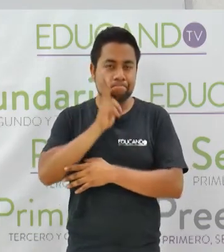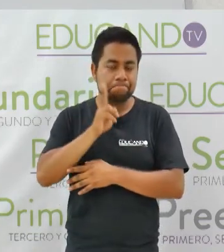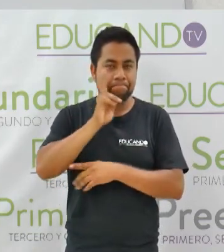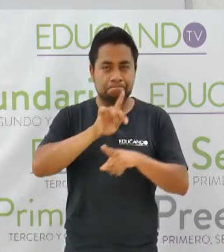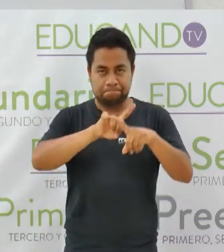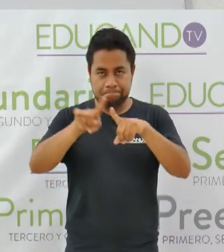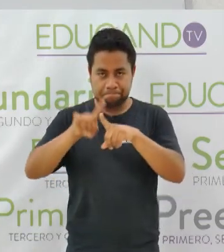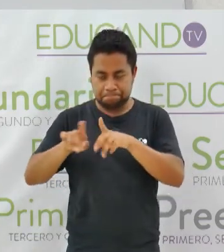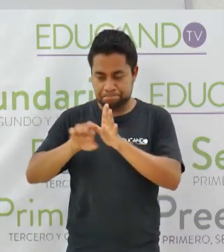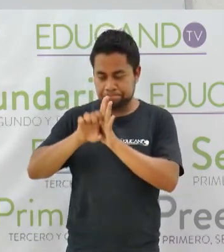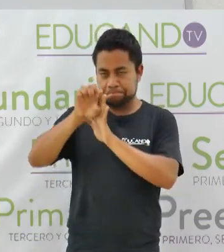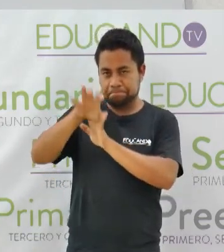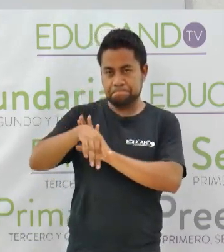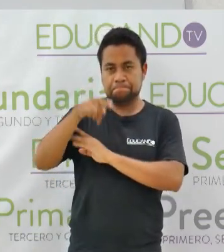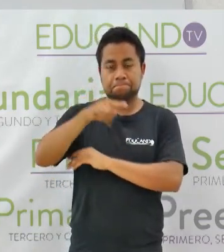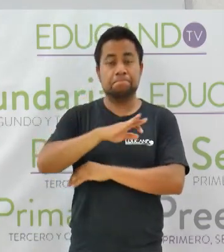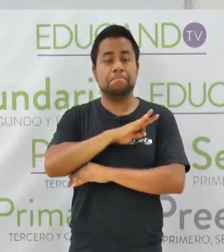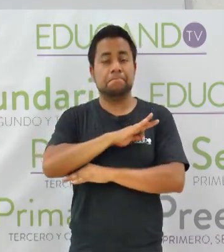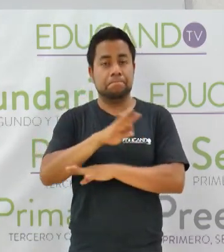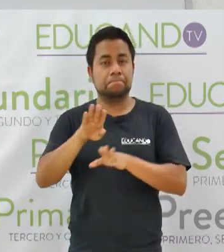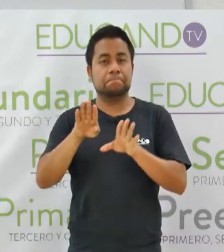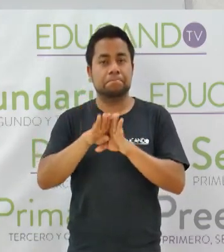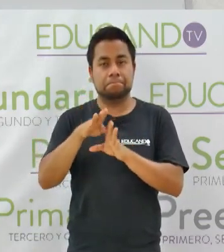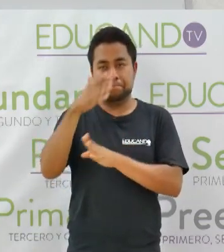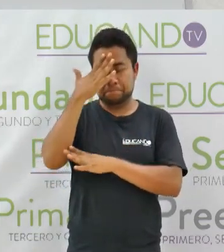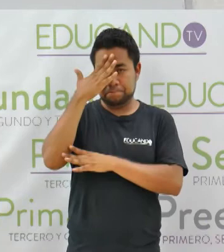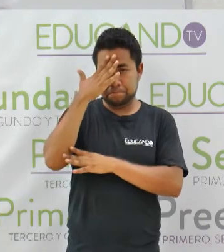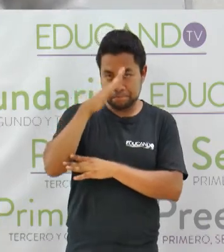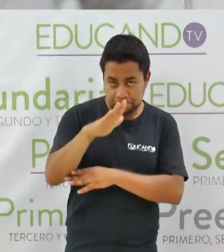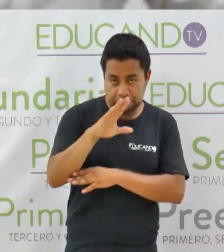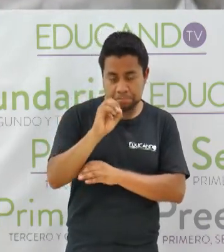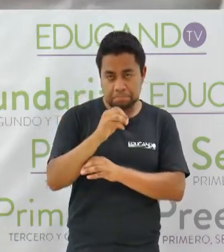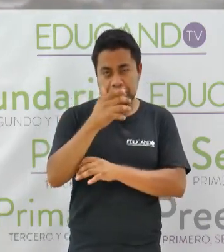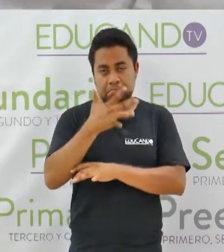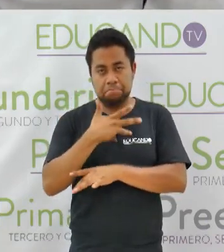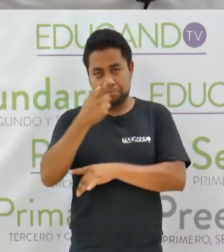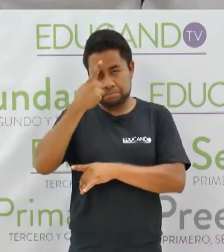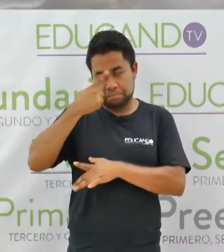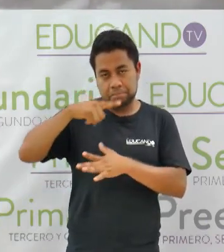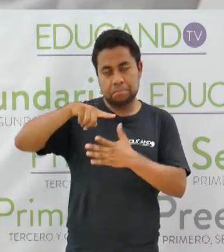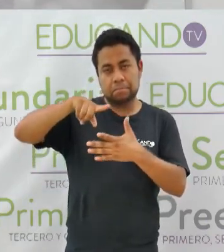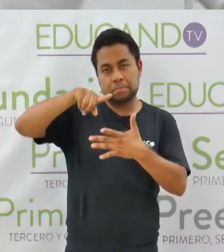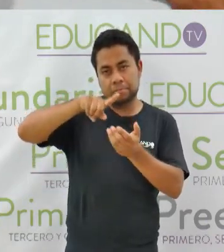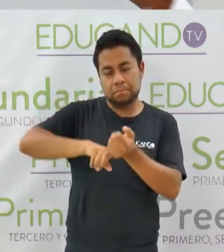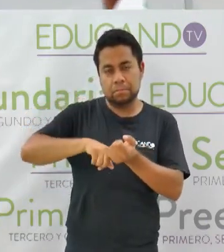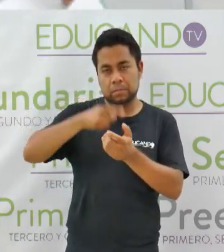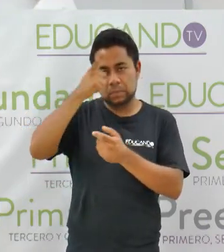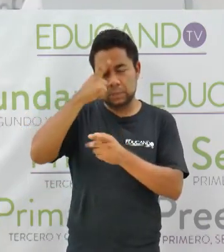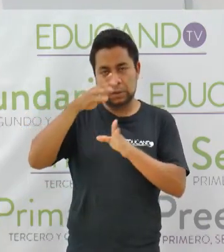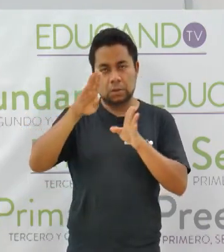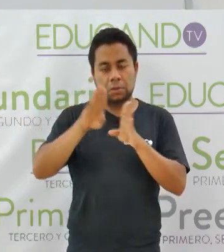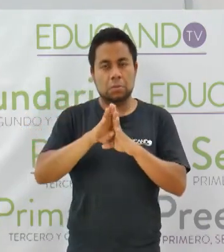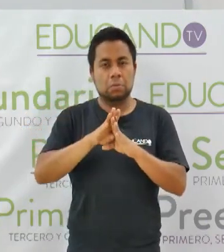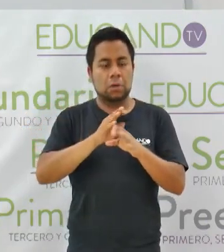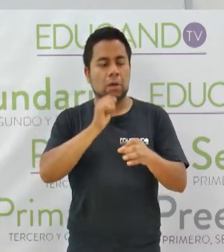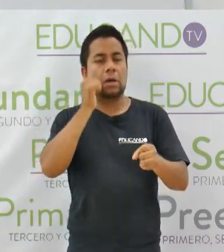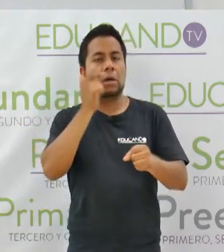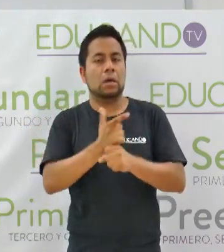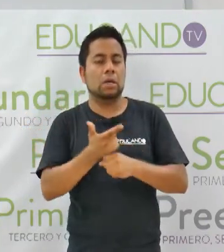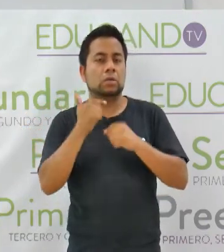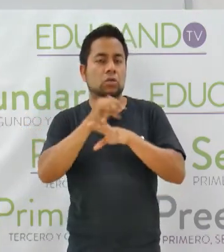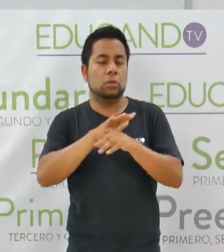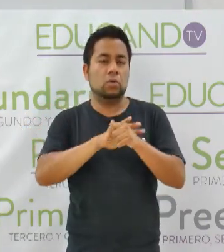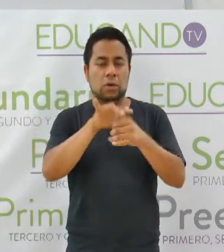otros ejemplos, los cuales nos van a permitir tener en la parte del